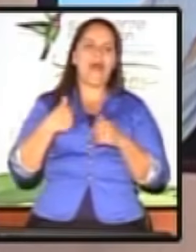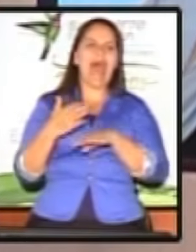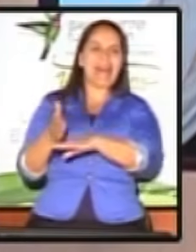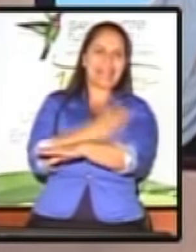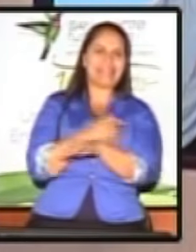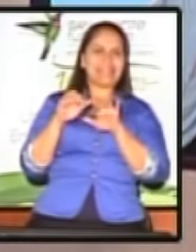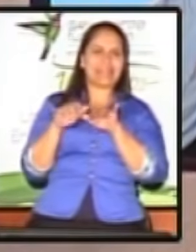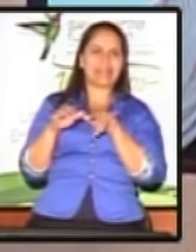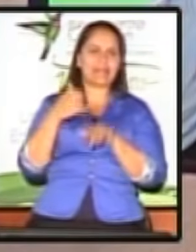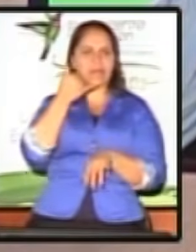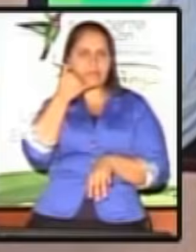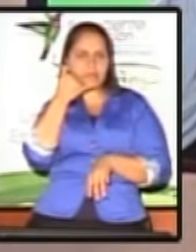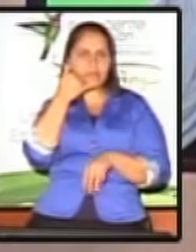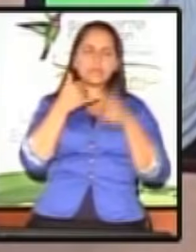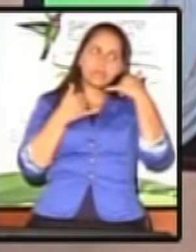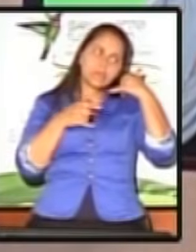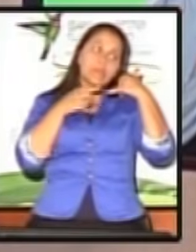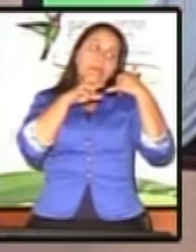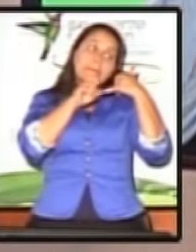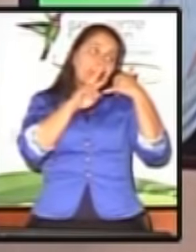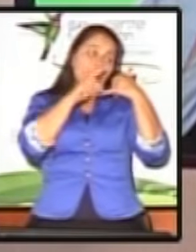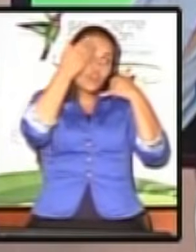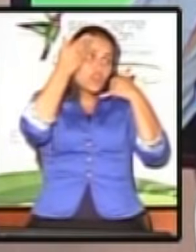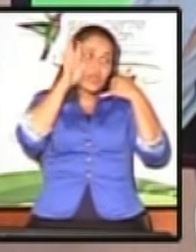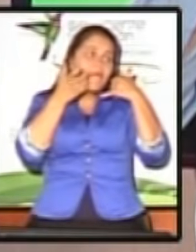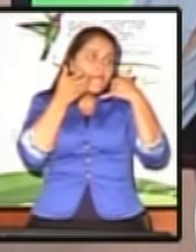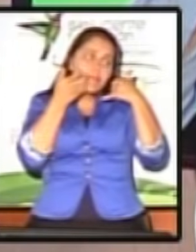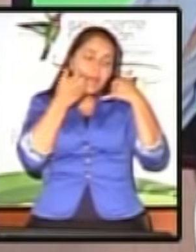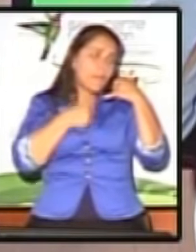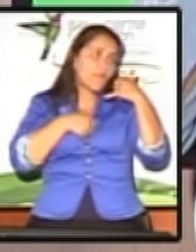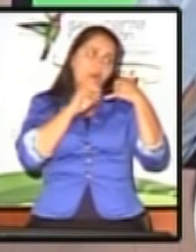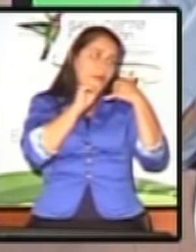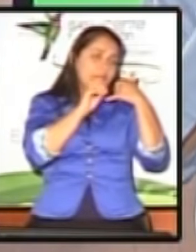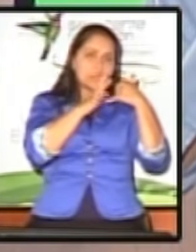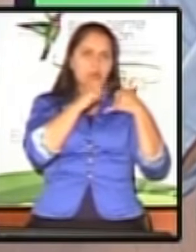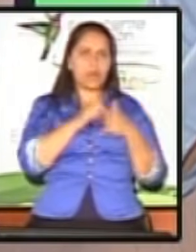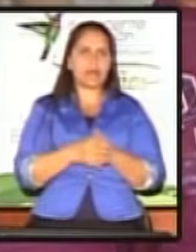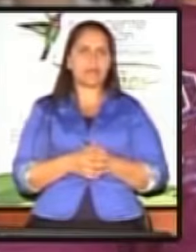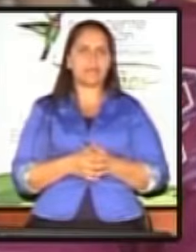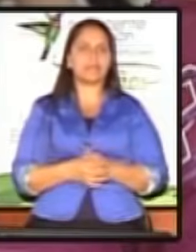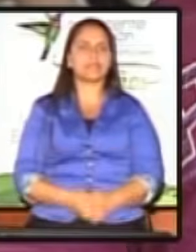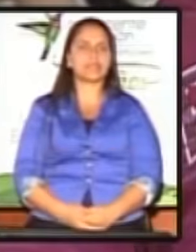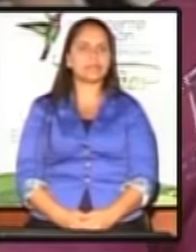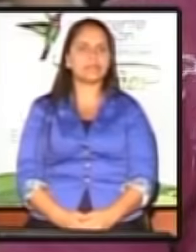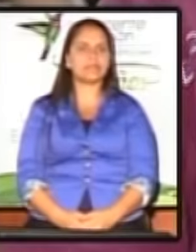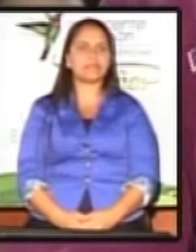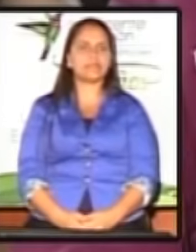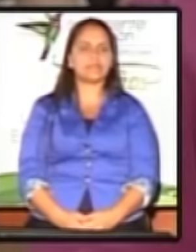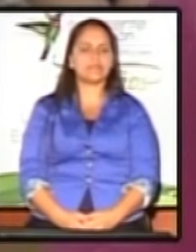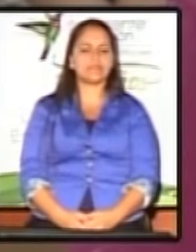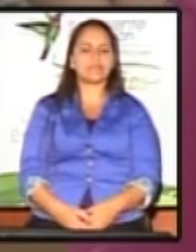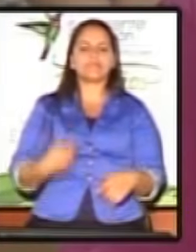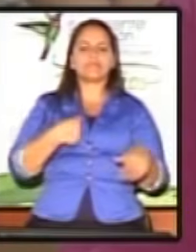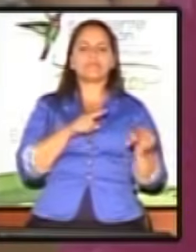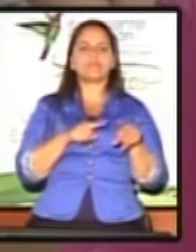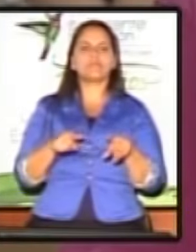antes, doctor, que don Pedro no sabe y que no le vaya a decir. Otras veces es un poco más